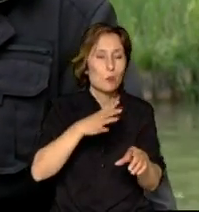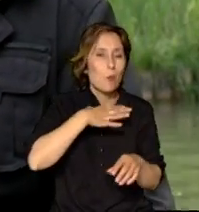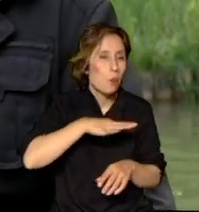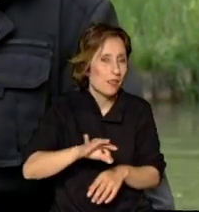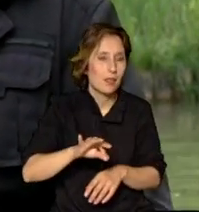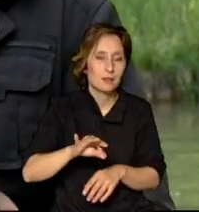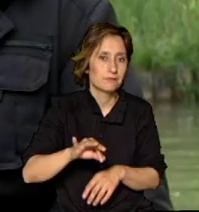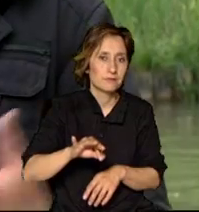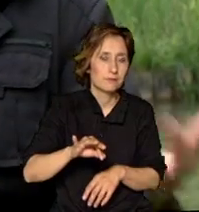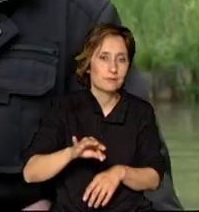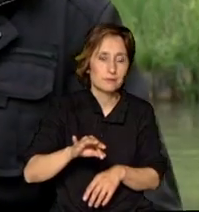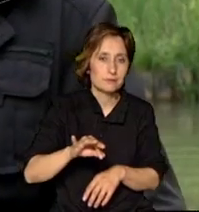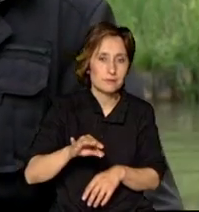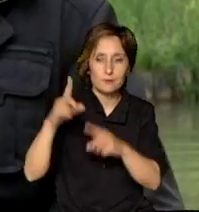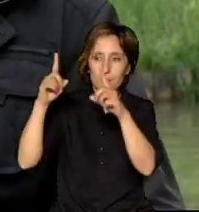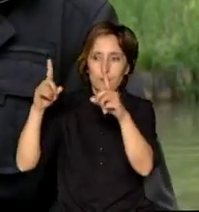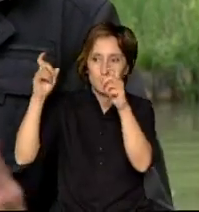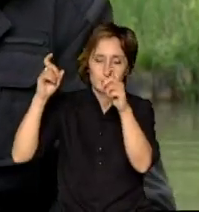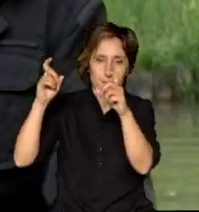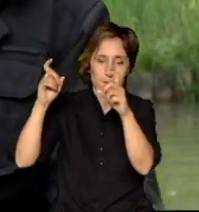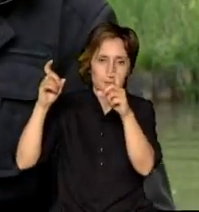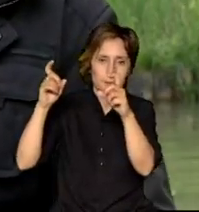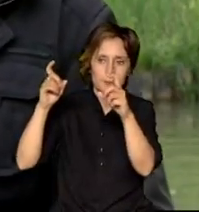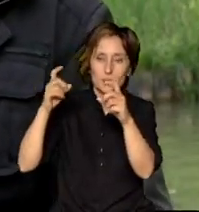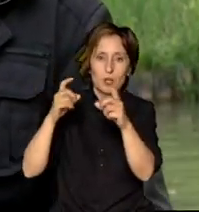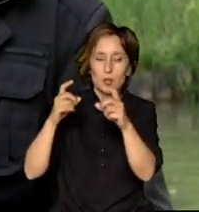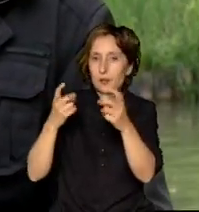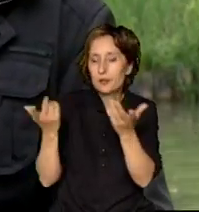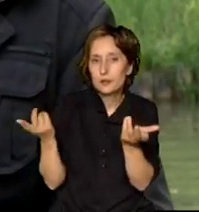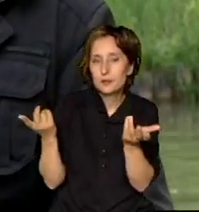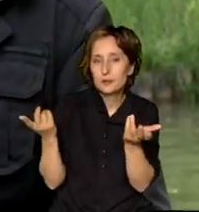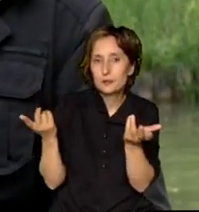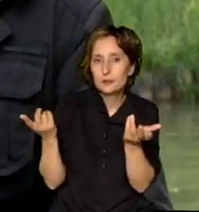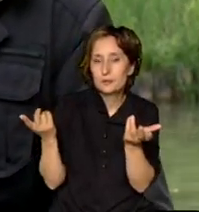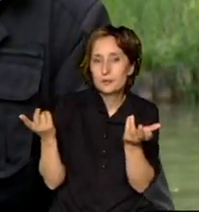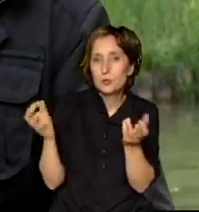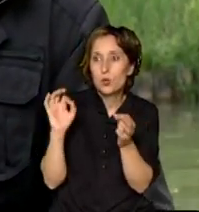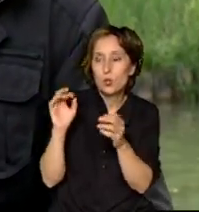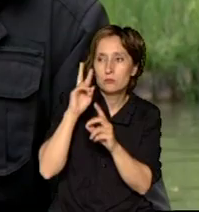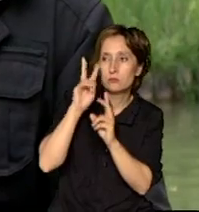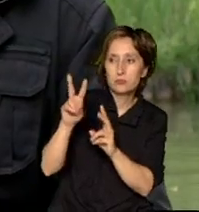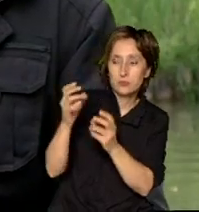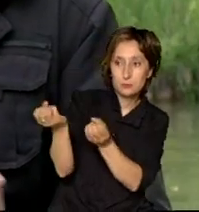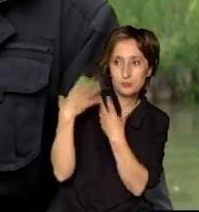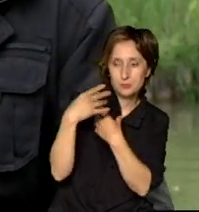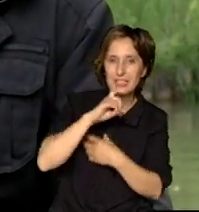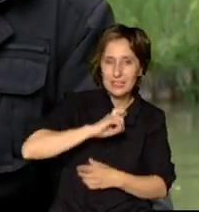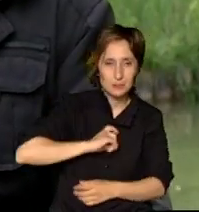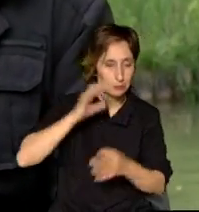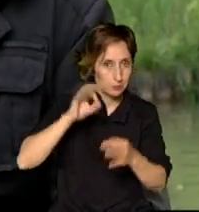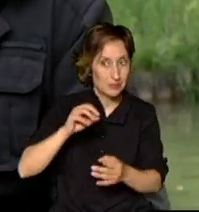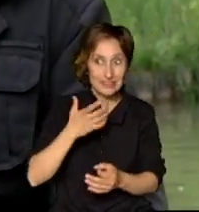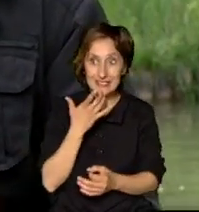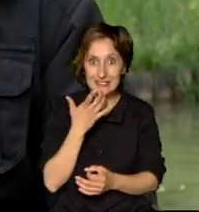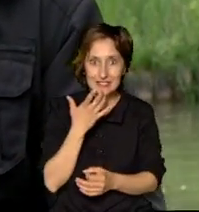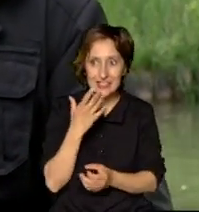que alguien pues bueno, tome una fotografía o simplemente reporte el fenómeno, ¿no? Con lo cual me estoy enterando